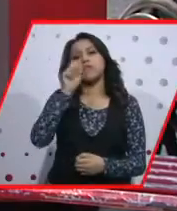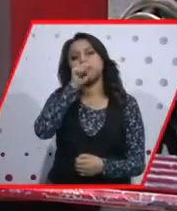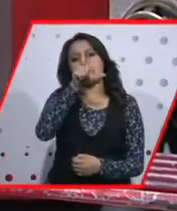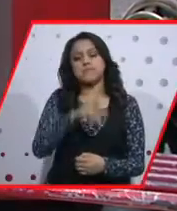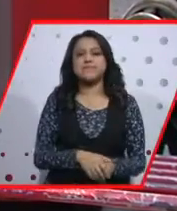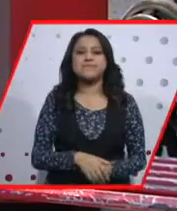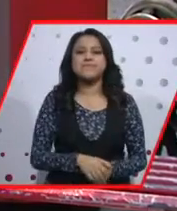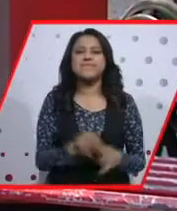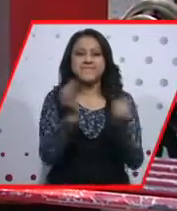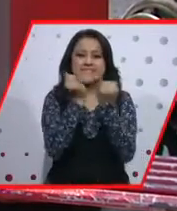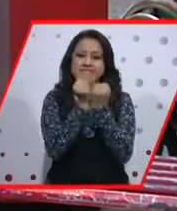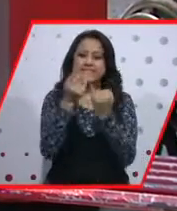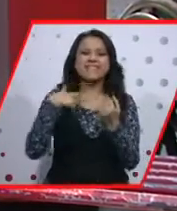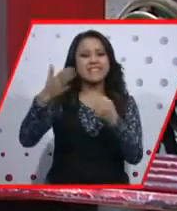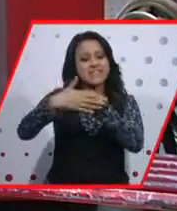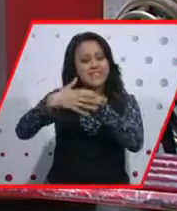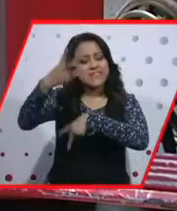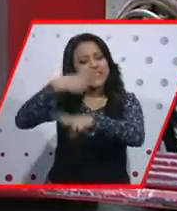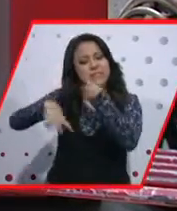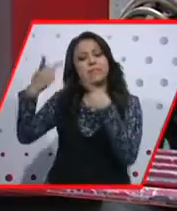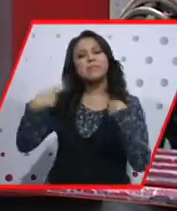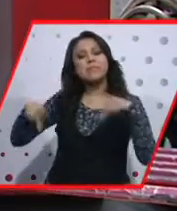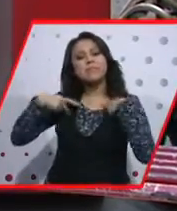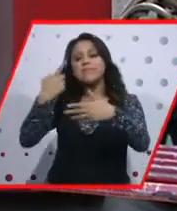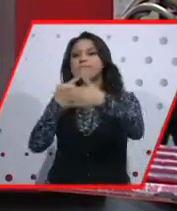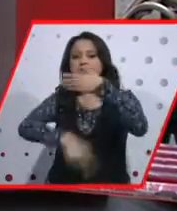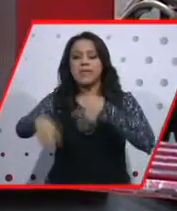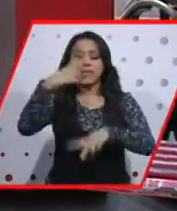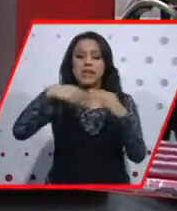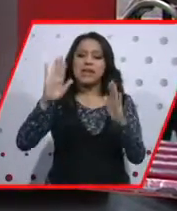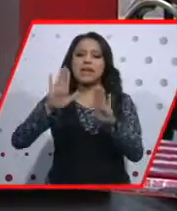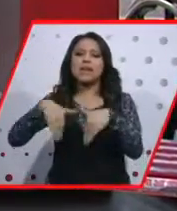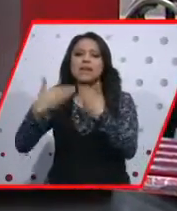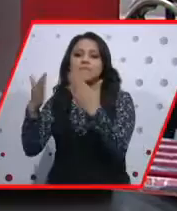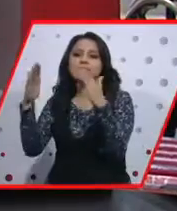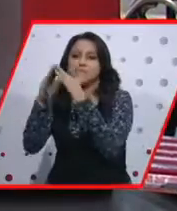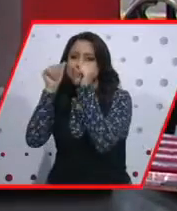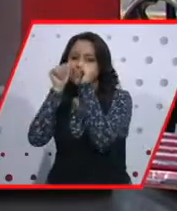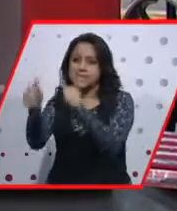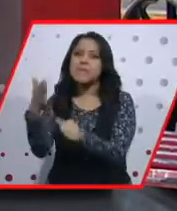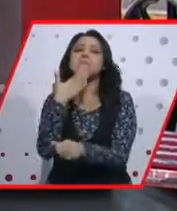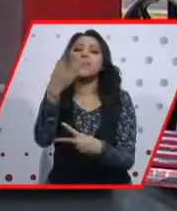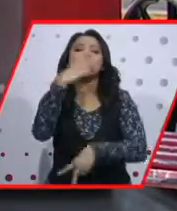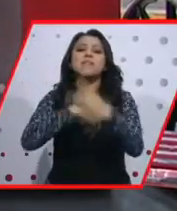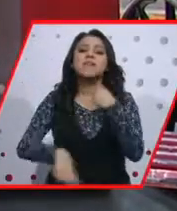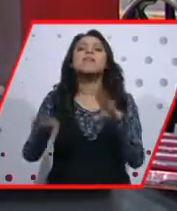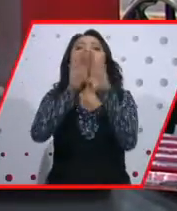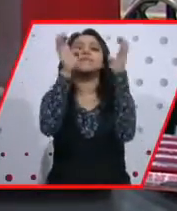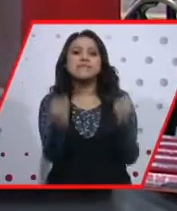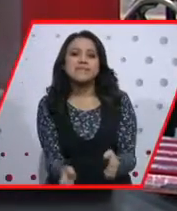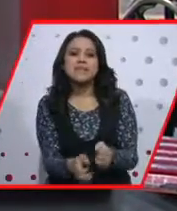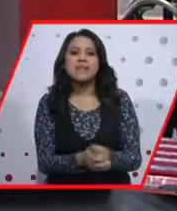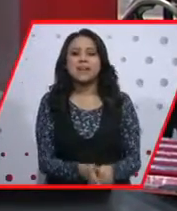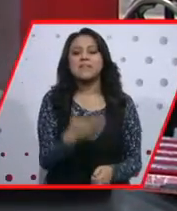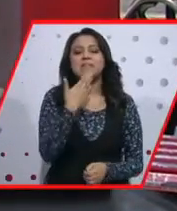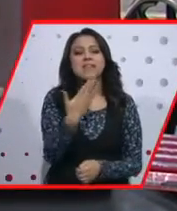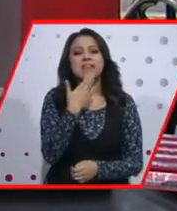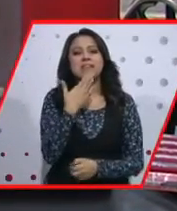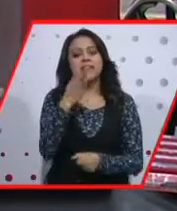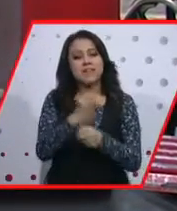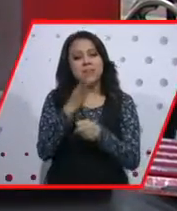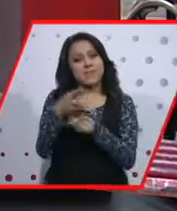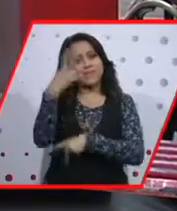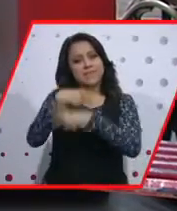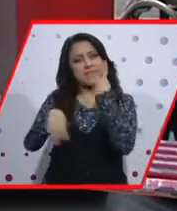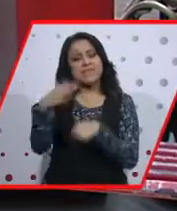muy atentos a todas las denuncias que llegan aquí a Casetas de Atención. Y doy la más cordial bienvenida a ¿qué tal? ¿Cómo está, señor? Muy bien, aquí con